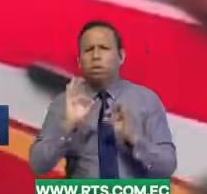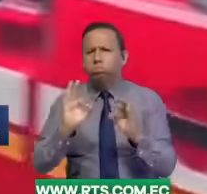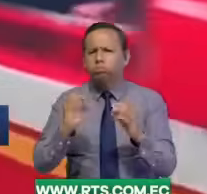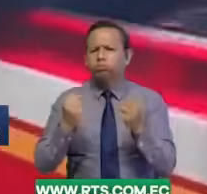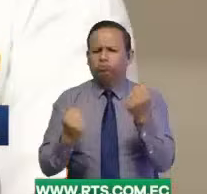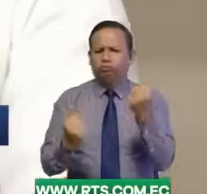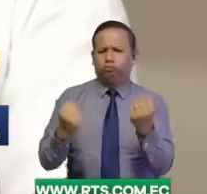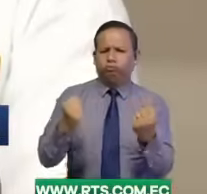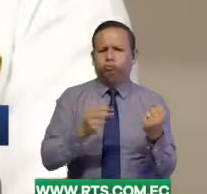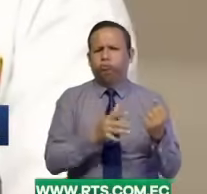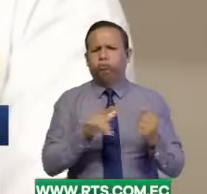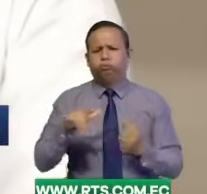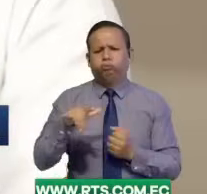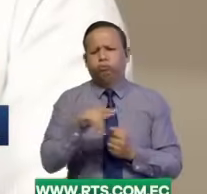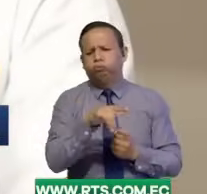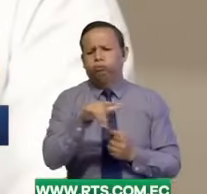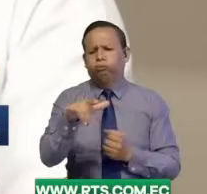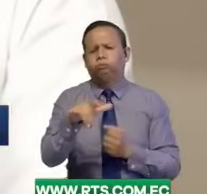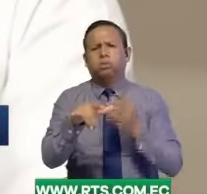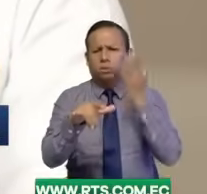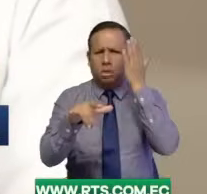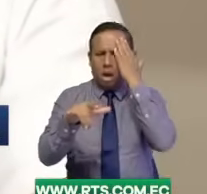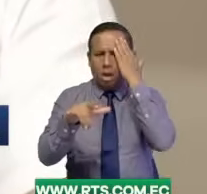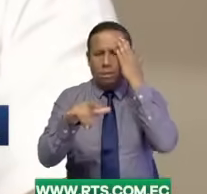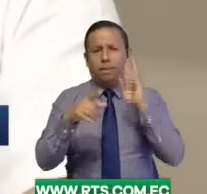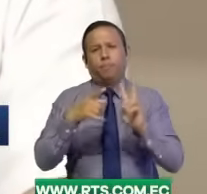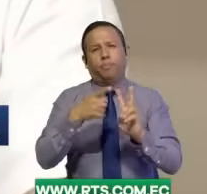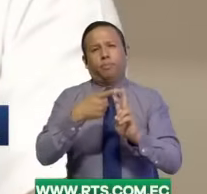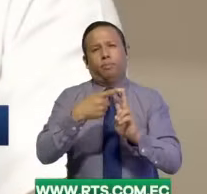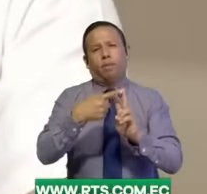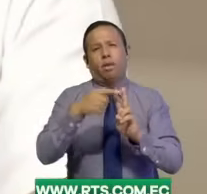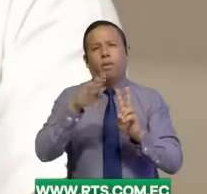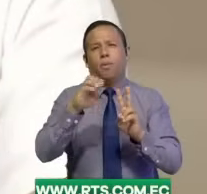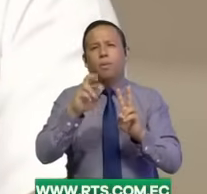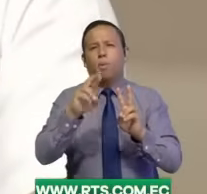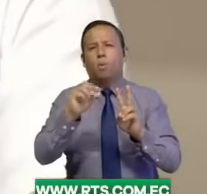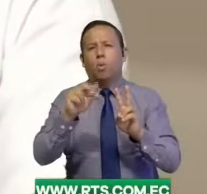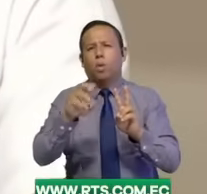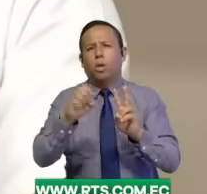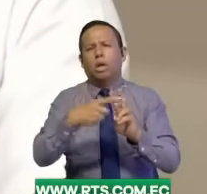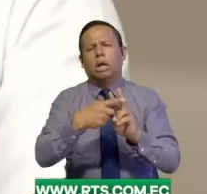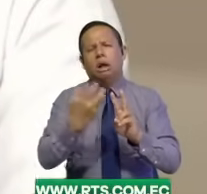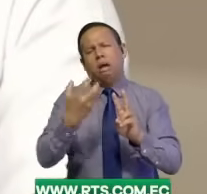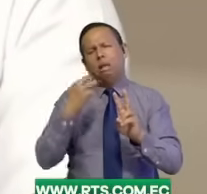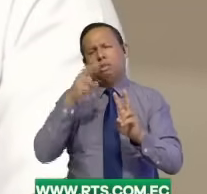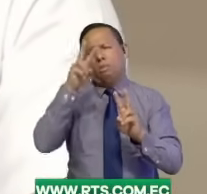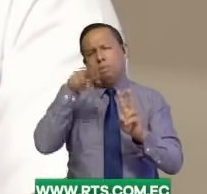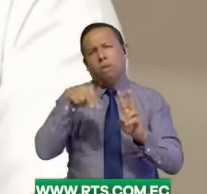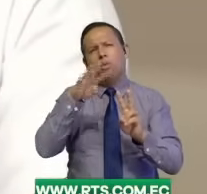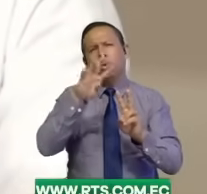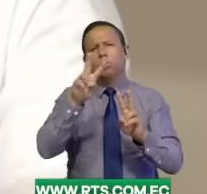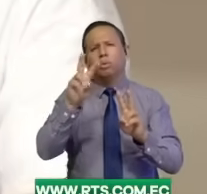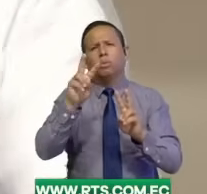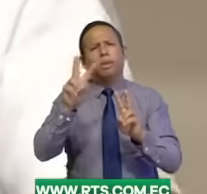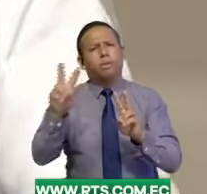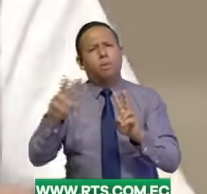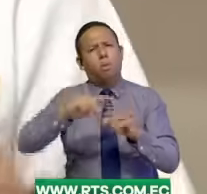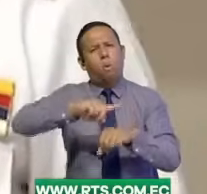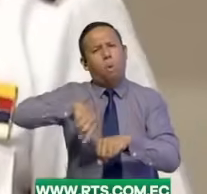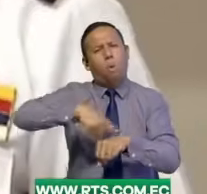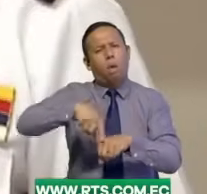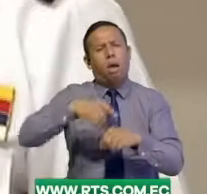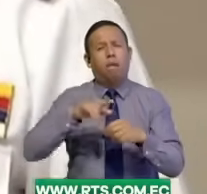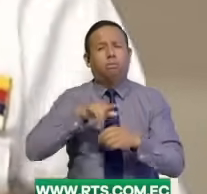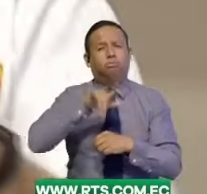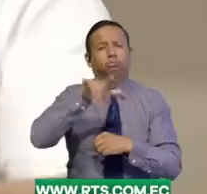en vuelos. El señor comandante Bohórquez tenía 2.422 horas de vuelo. El